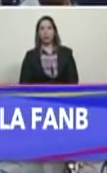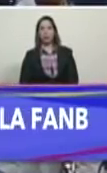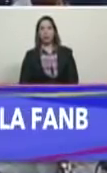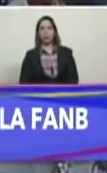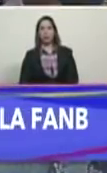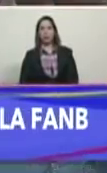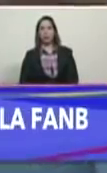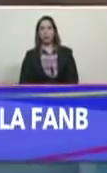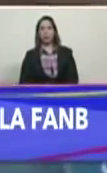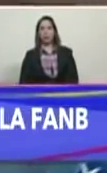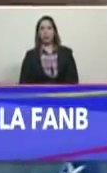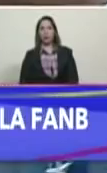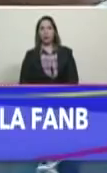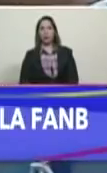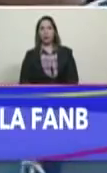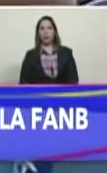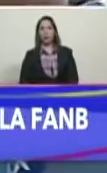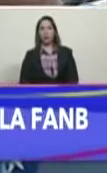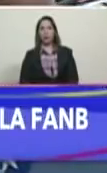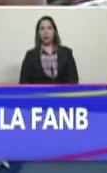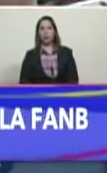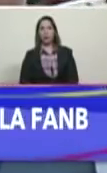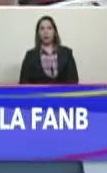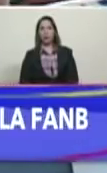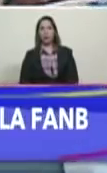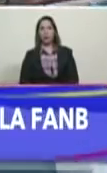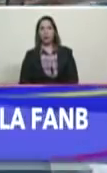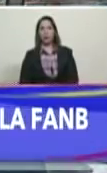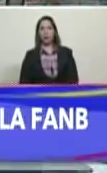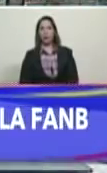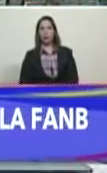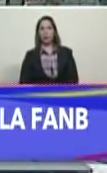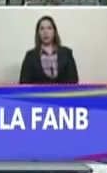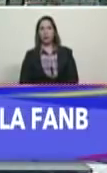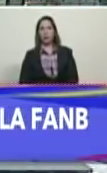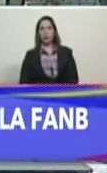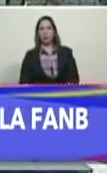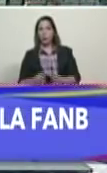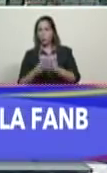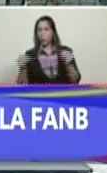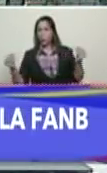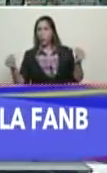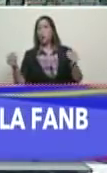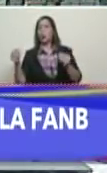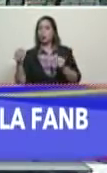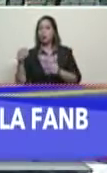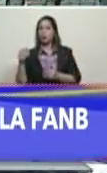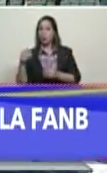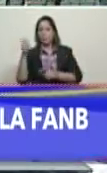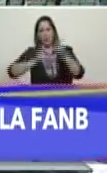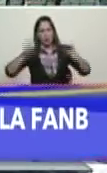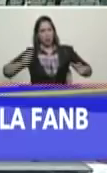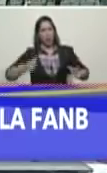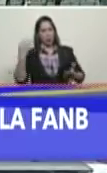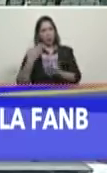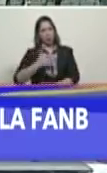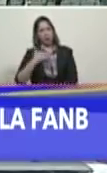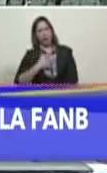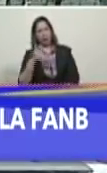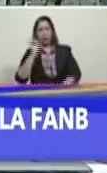Y es un año donde el pueblo venezolano se siente en deuda con la Fuerza Armada Nacional Bolivariana.